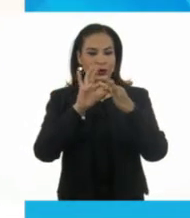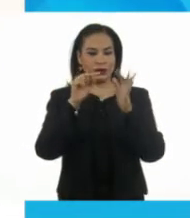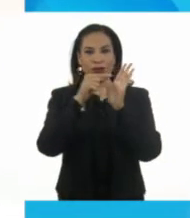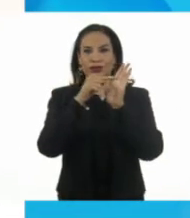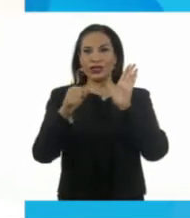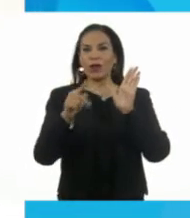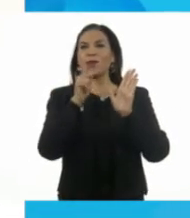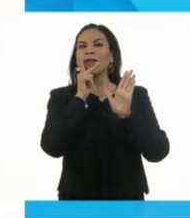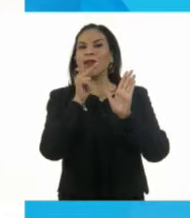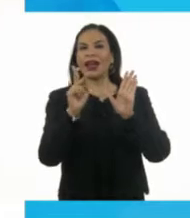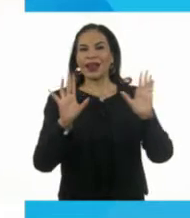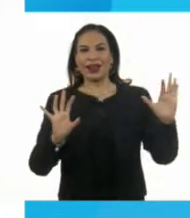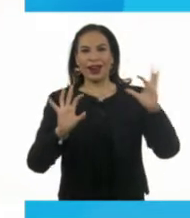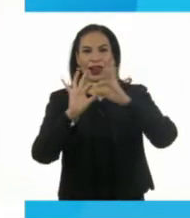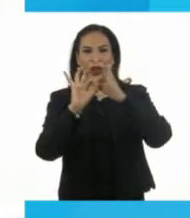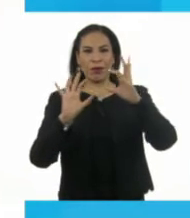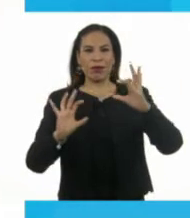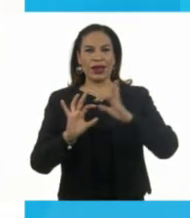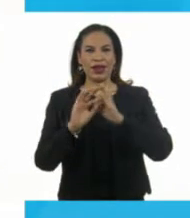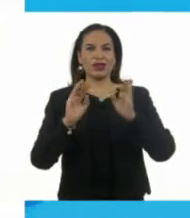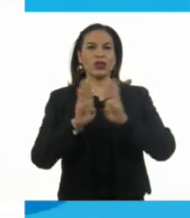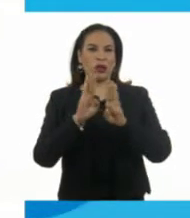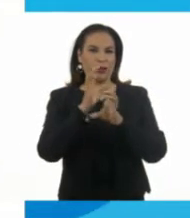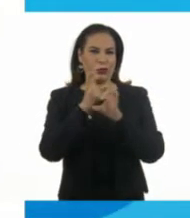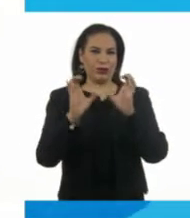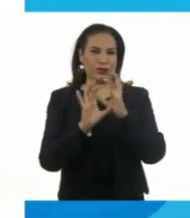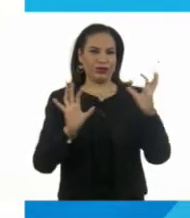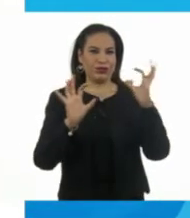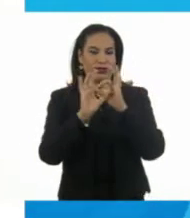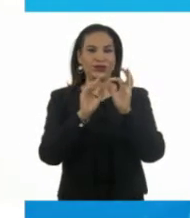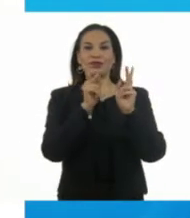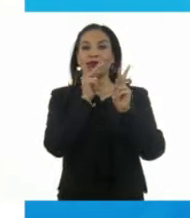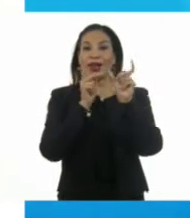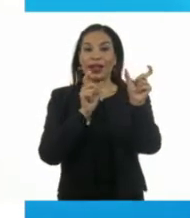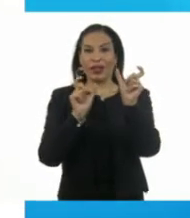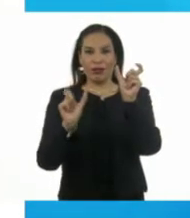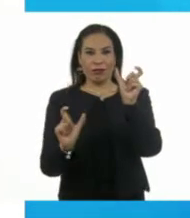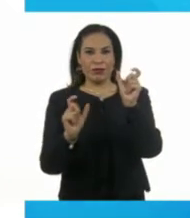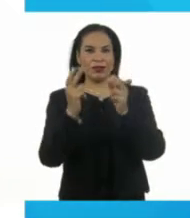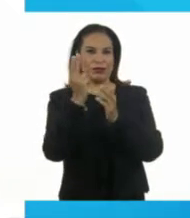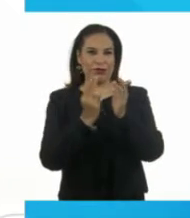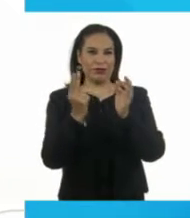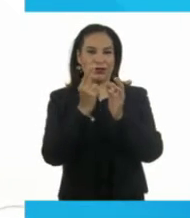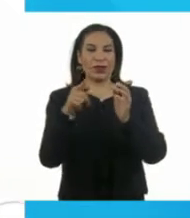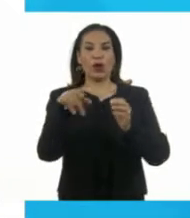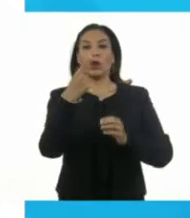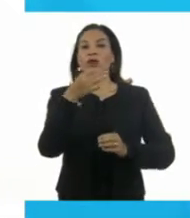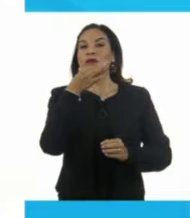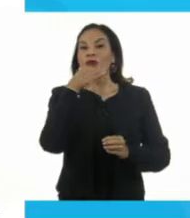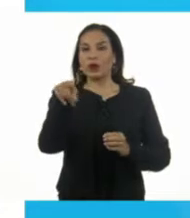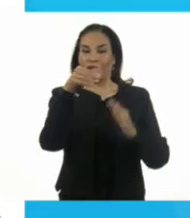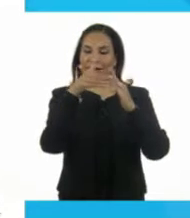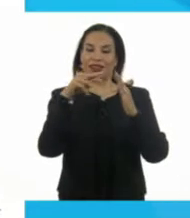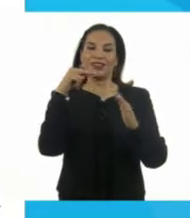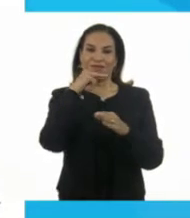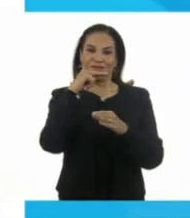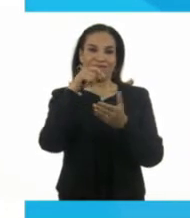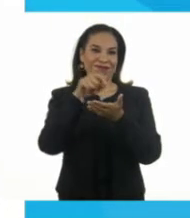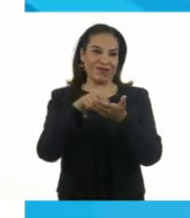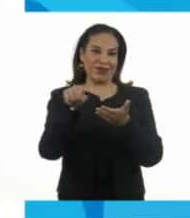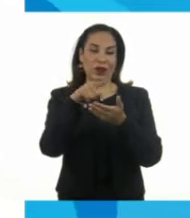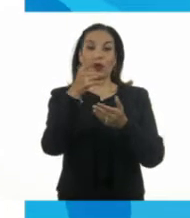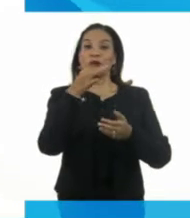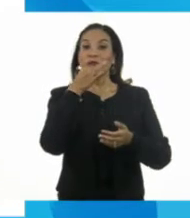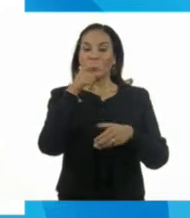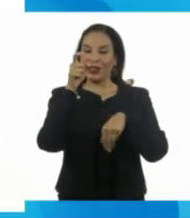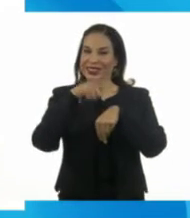¿Qué palabra va con qué objeto? Todos en casa lo están haciendo. Tienen un minuto. Les vamos a contar el tiempo. A